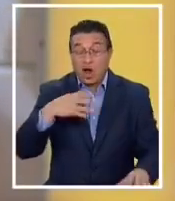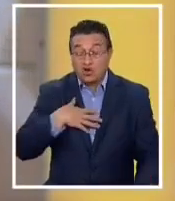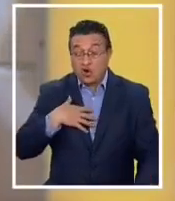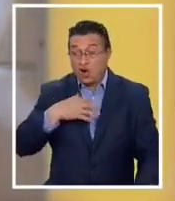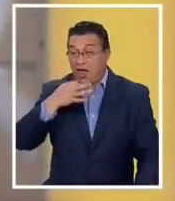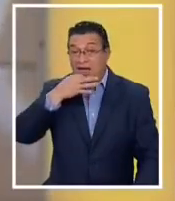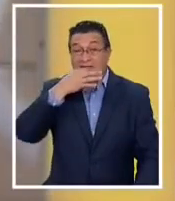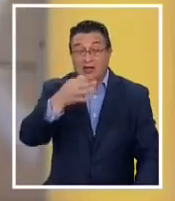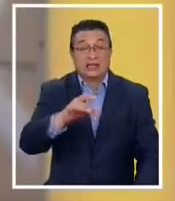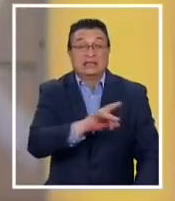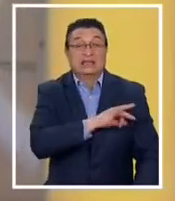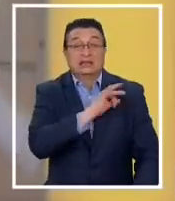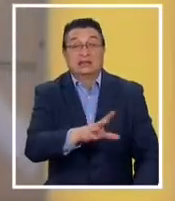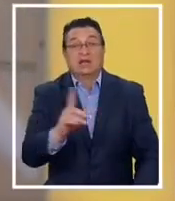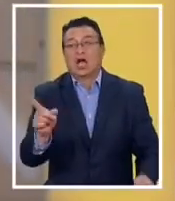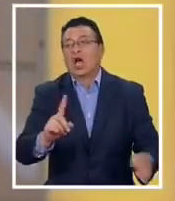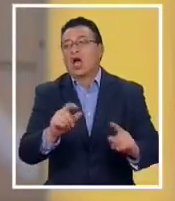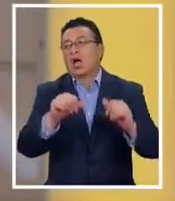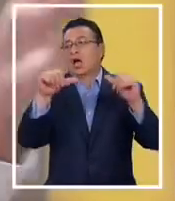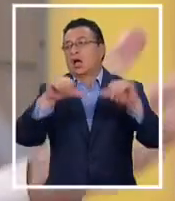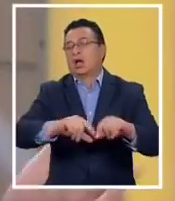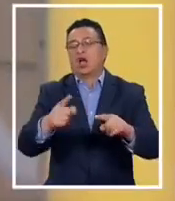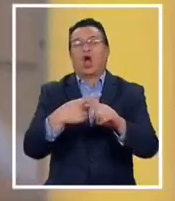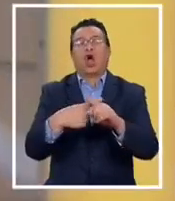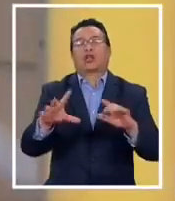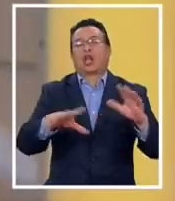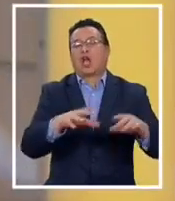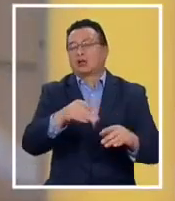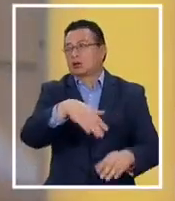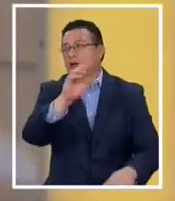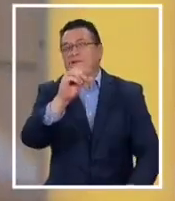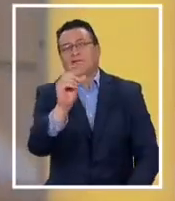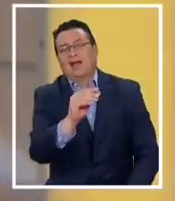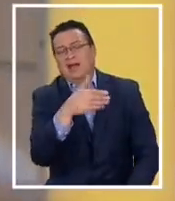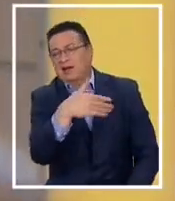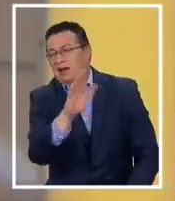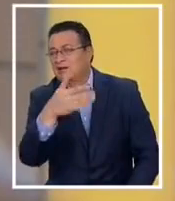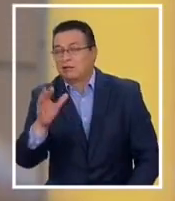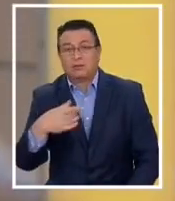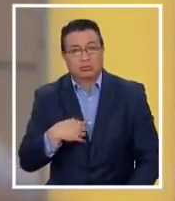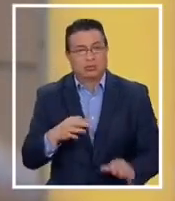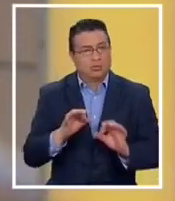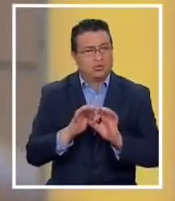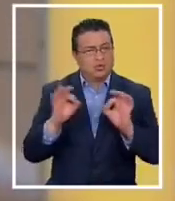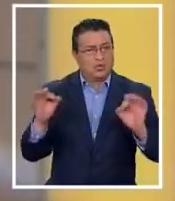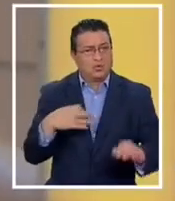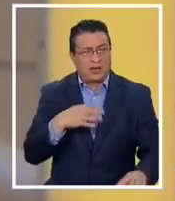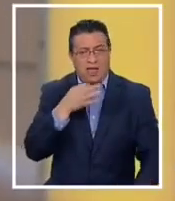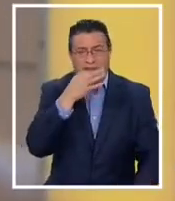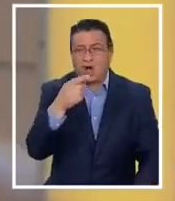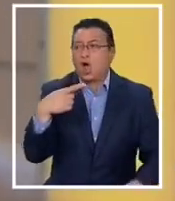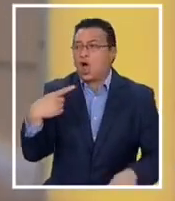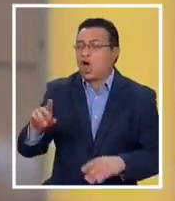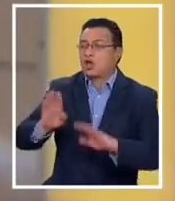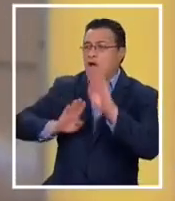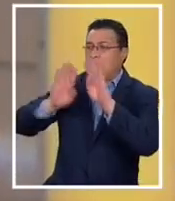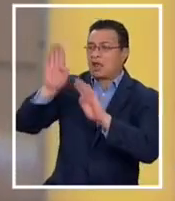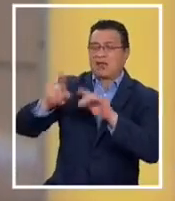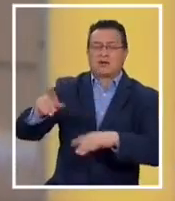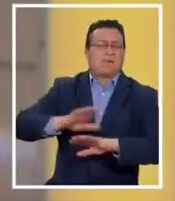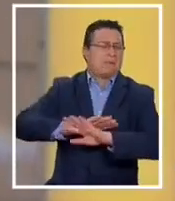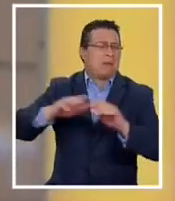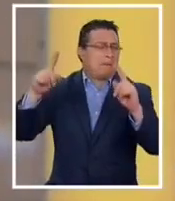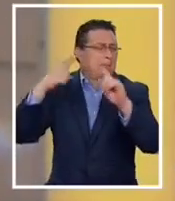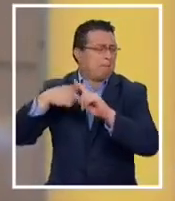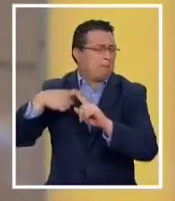que chile no está preparado o que chile se merece más ao que efectivamente no otros candidatos son una condena más